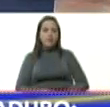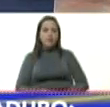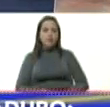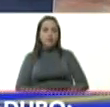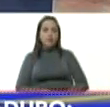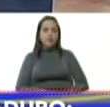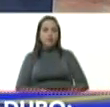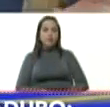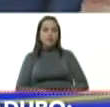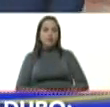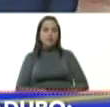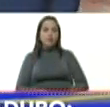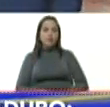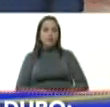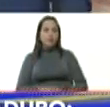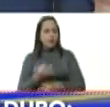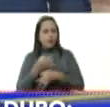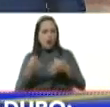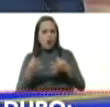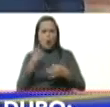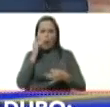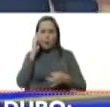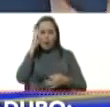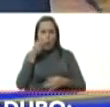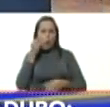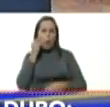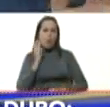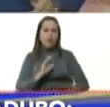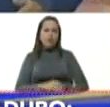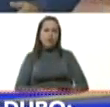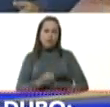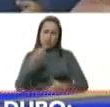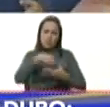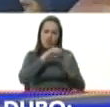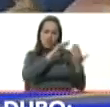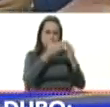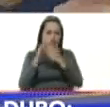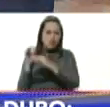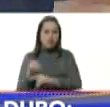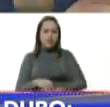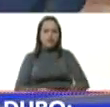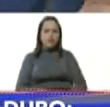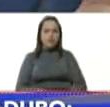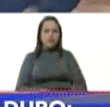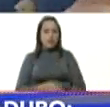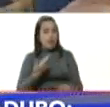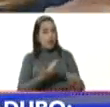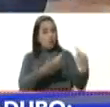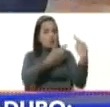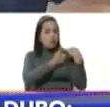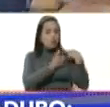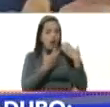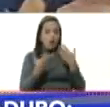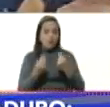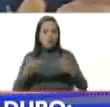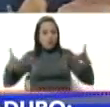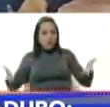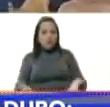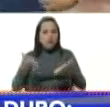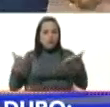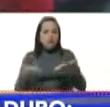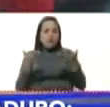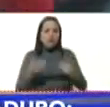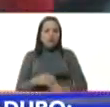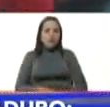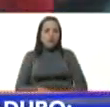Vega, excelente, un jovencito, ¿vale? De un barrio de La Vega. Aquella responsabilidad, aquella motivación. El cariño